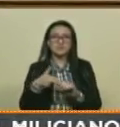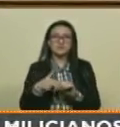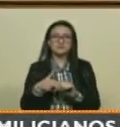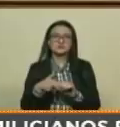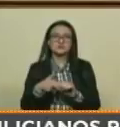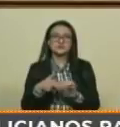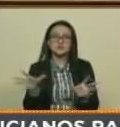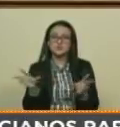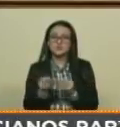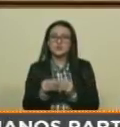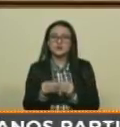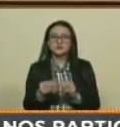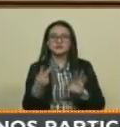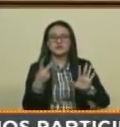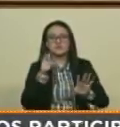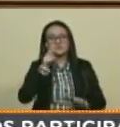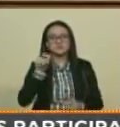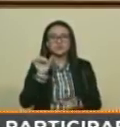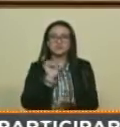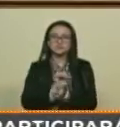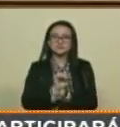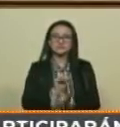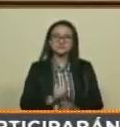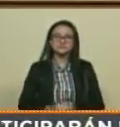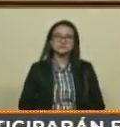En total hay 7 detenidos.